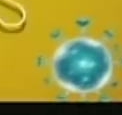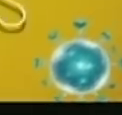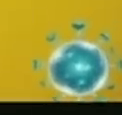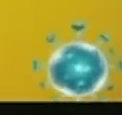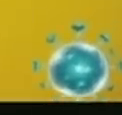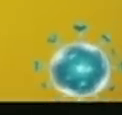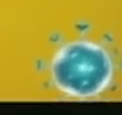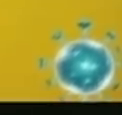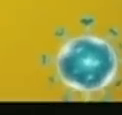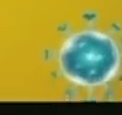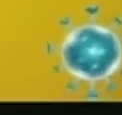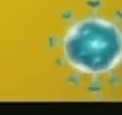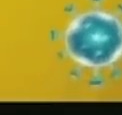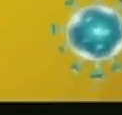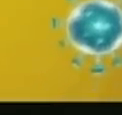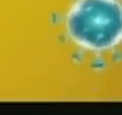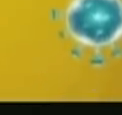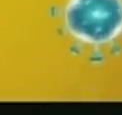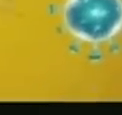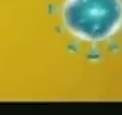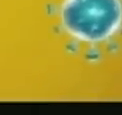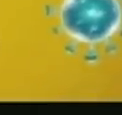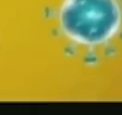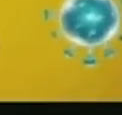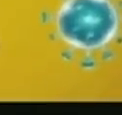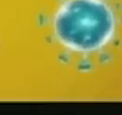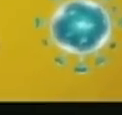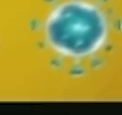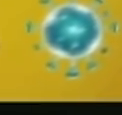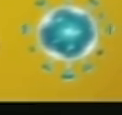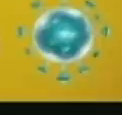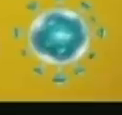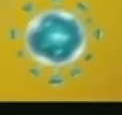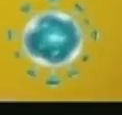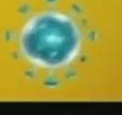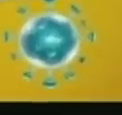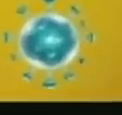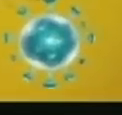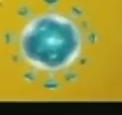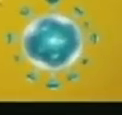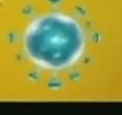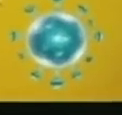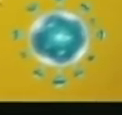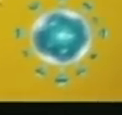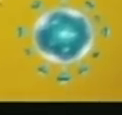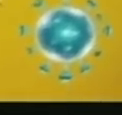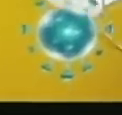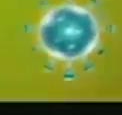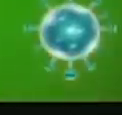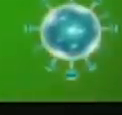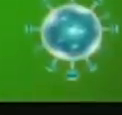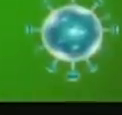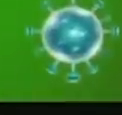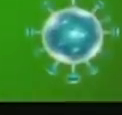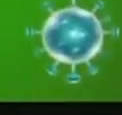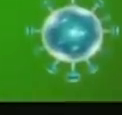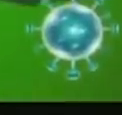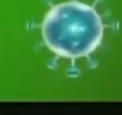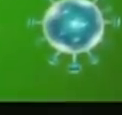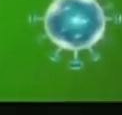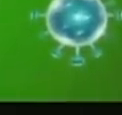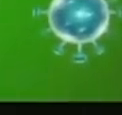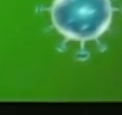supermercados, restaurantes, consultorios médicos, farmacias, bajo